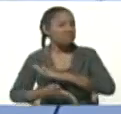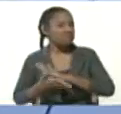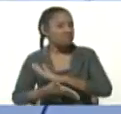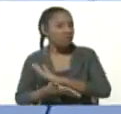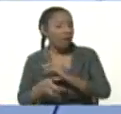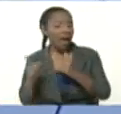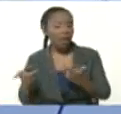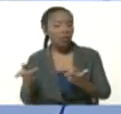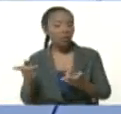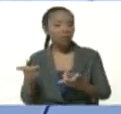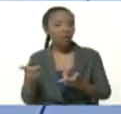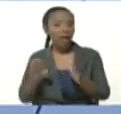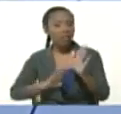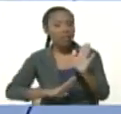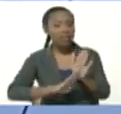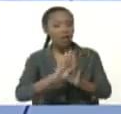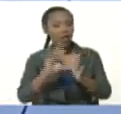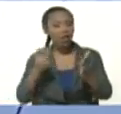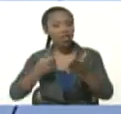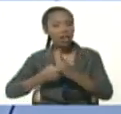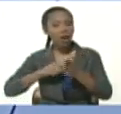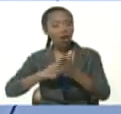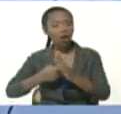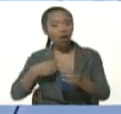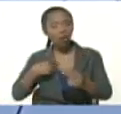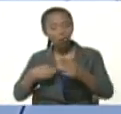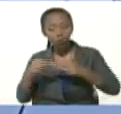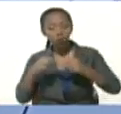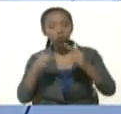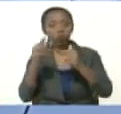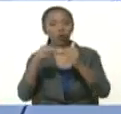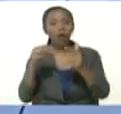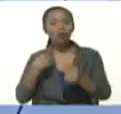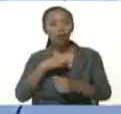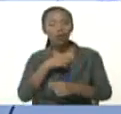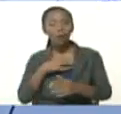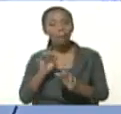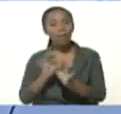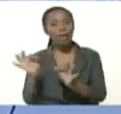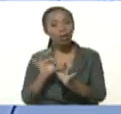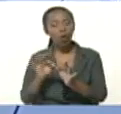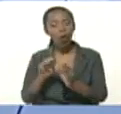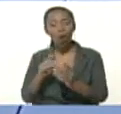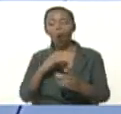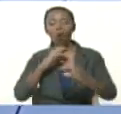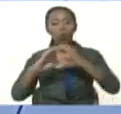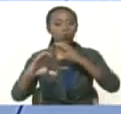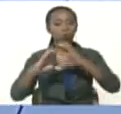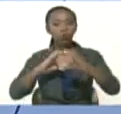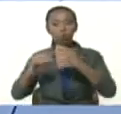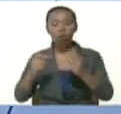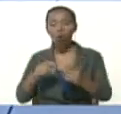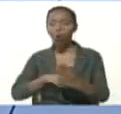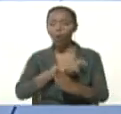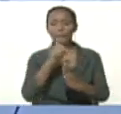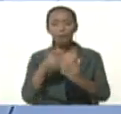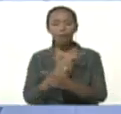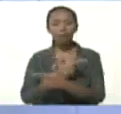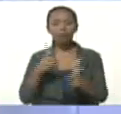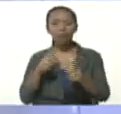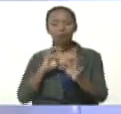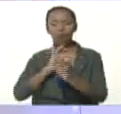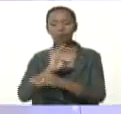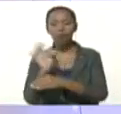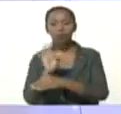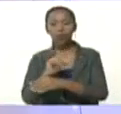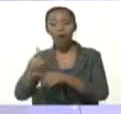aplicativos y el desarrollo tecnológico que hemos construido de nuestro Petro se comunica y tiene plena libertad y funcionamiento con las otras